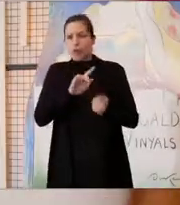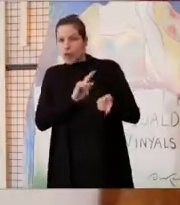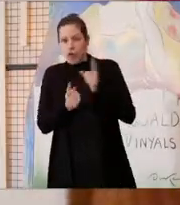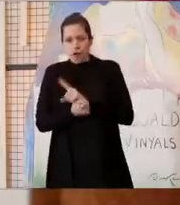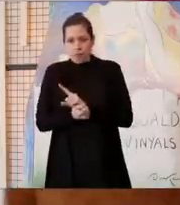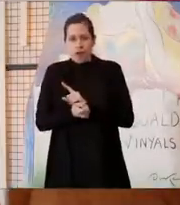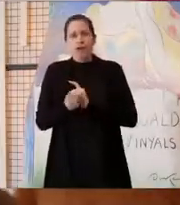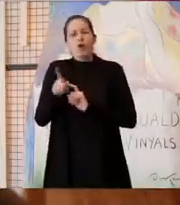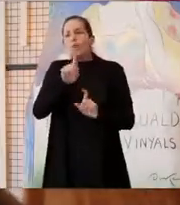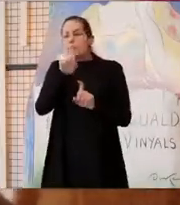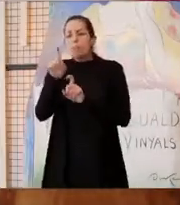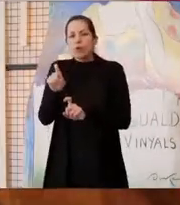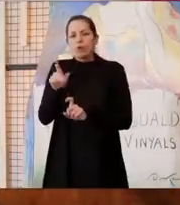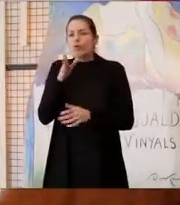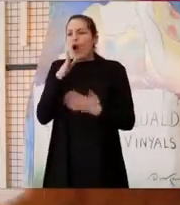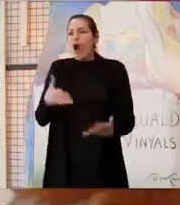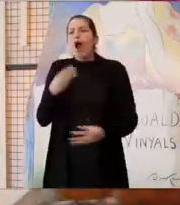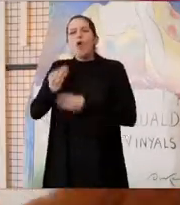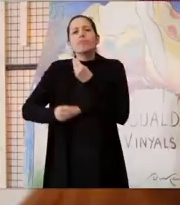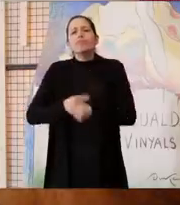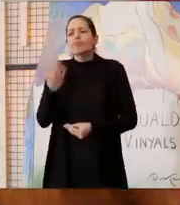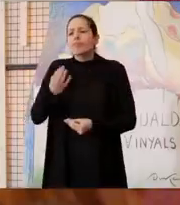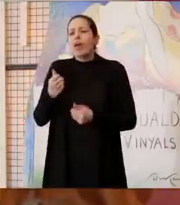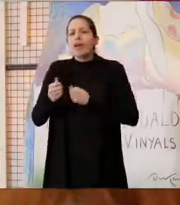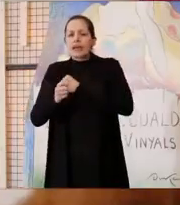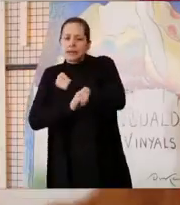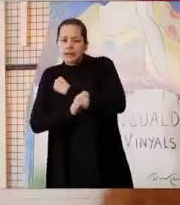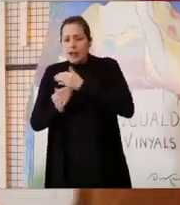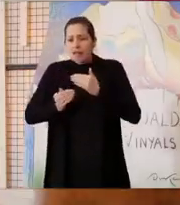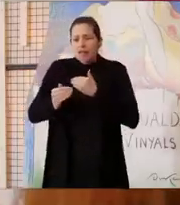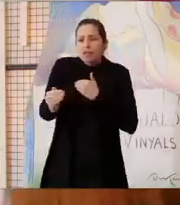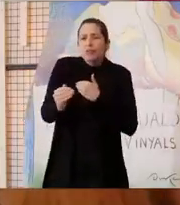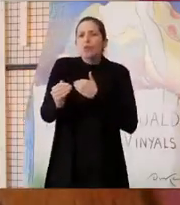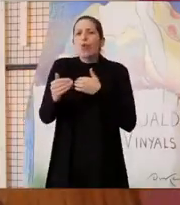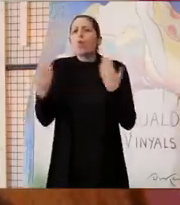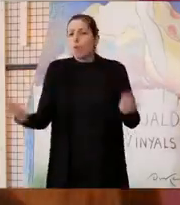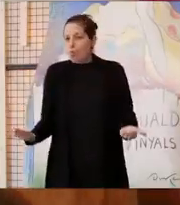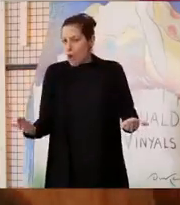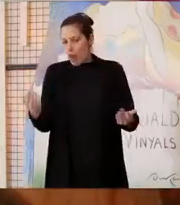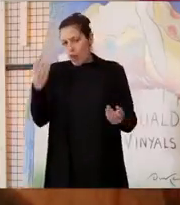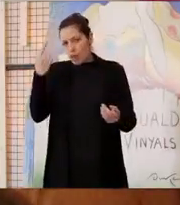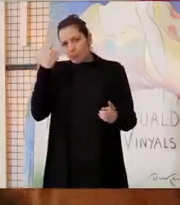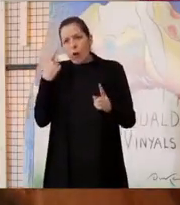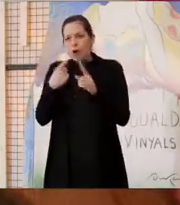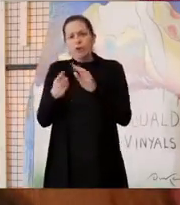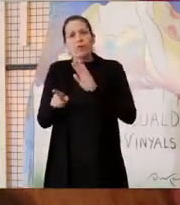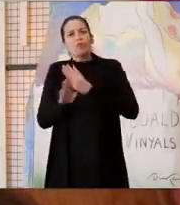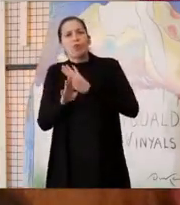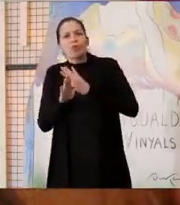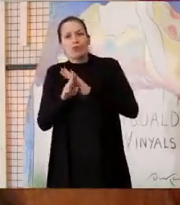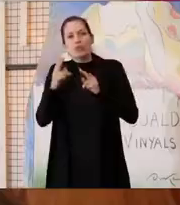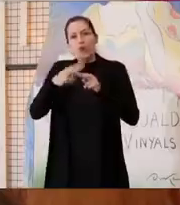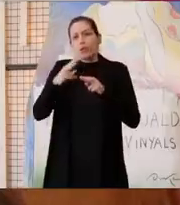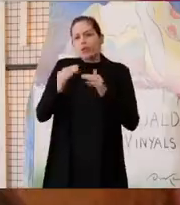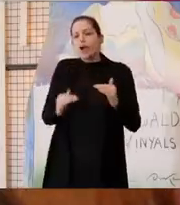hace qué estáis haciendo vosotras Y cómo os lo planteáis de cara pues eso a los próximos años para poder seguir avanzando en las políticas de